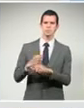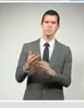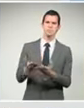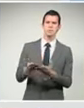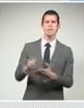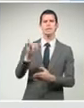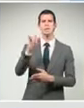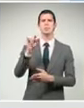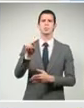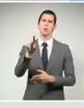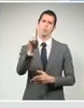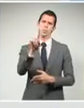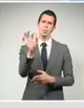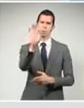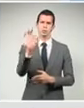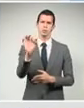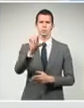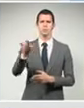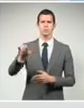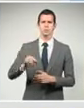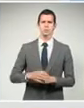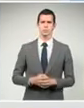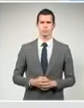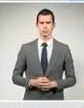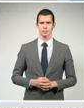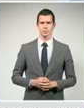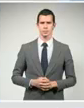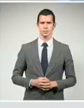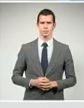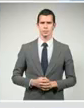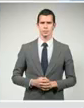6,1% de los casos. De estos